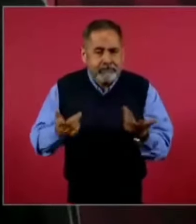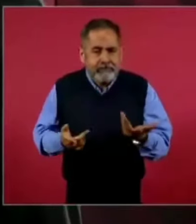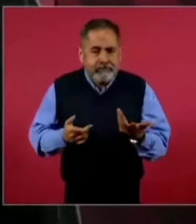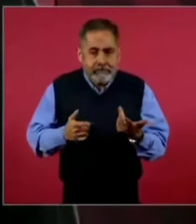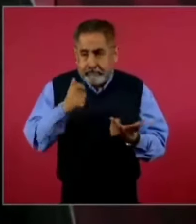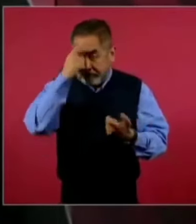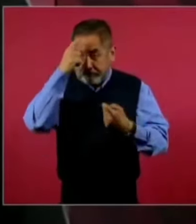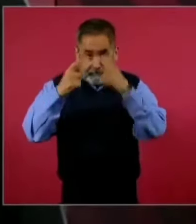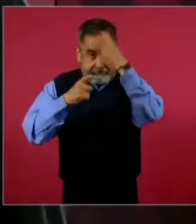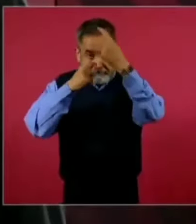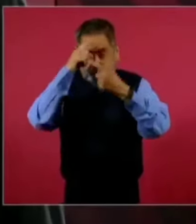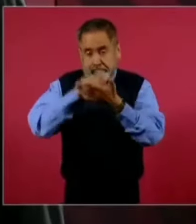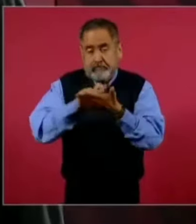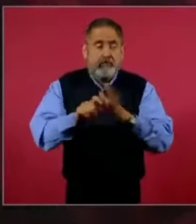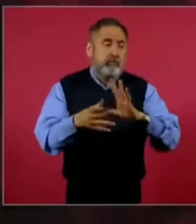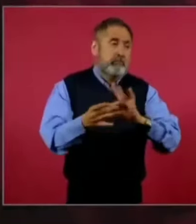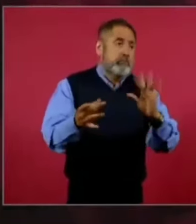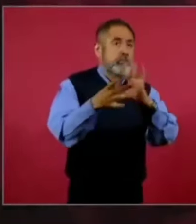inventar